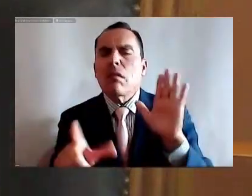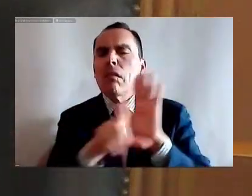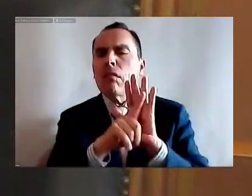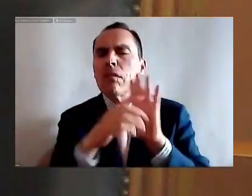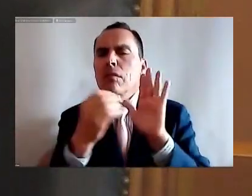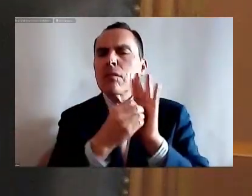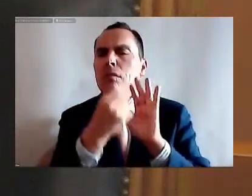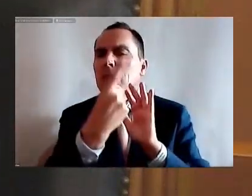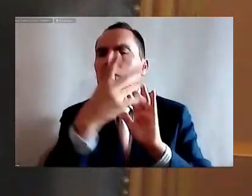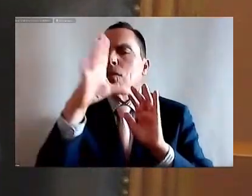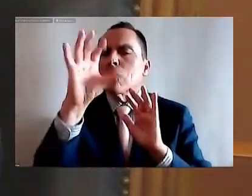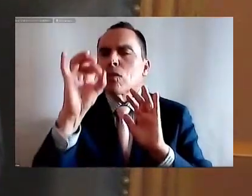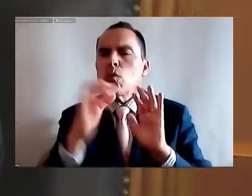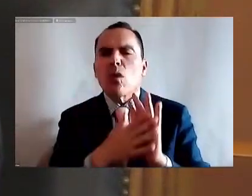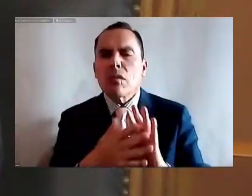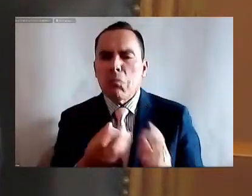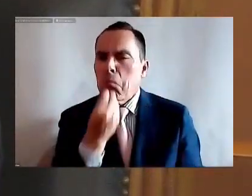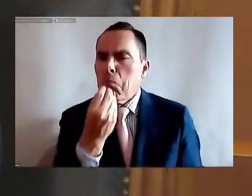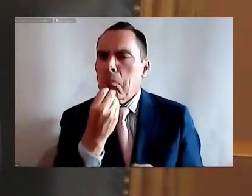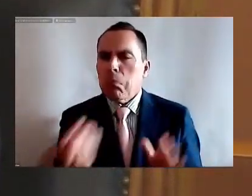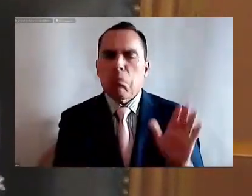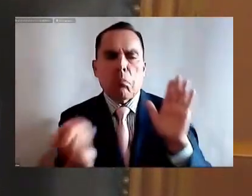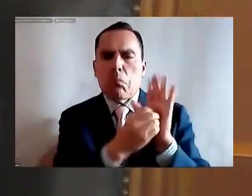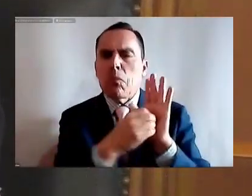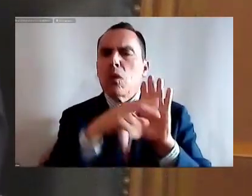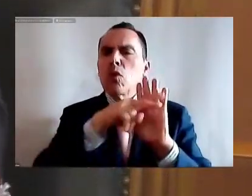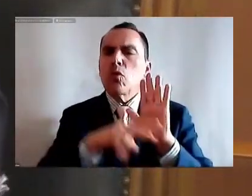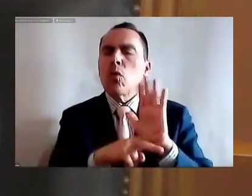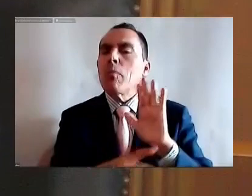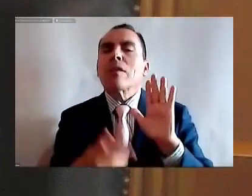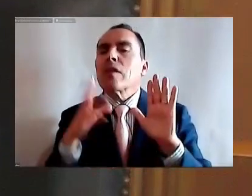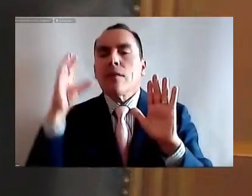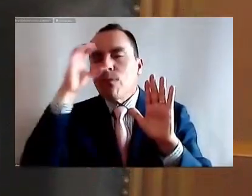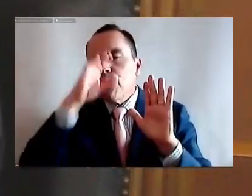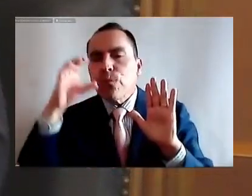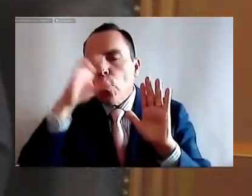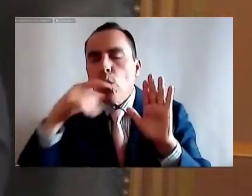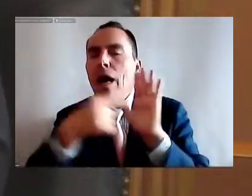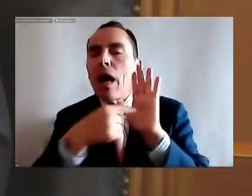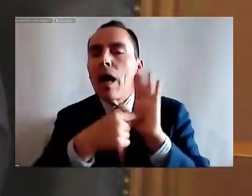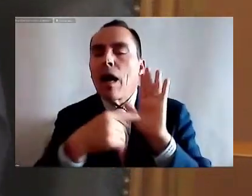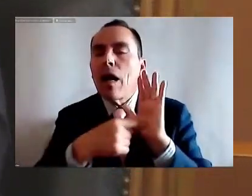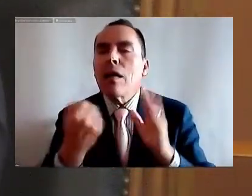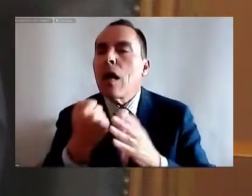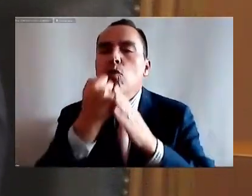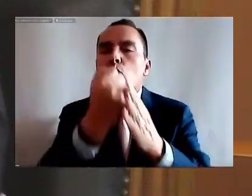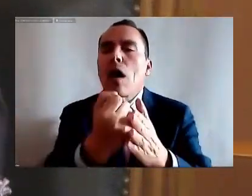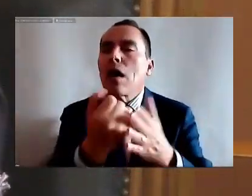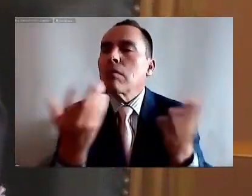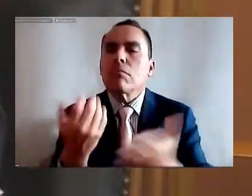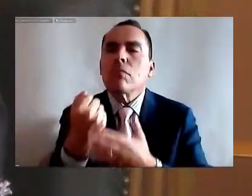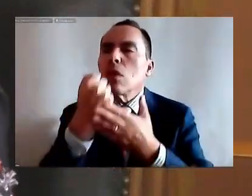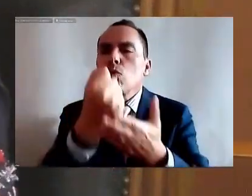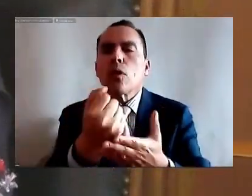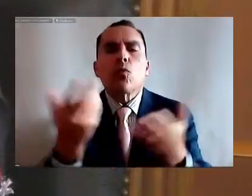lo que se pretende con una norma de esta naturaleza? ¿Qué es lo que se pretende solventar, remediar con ella? Y obviamente eso va a incidir en cómo